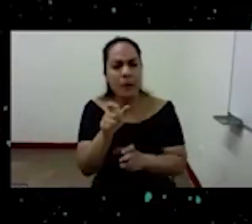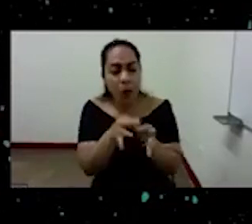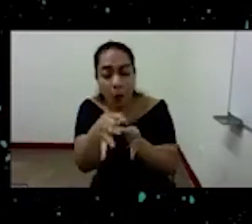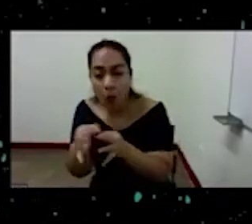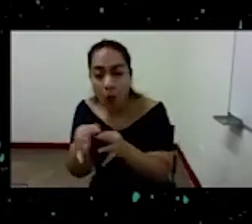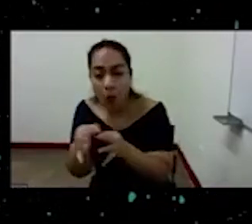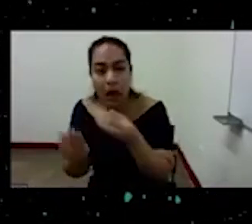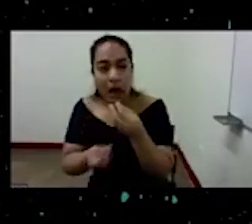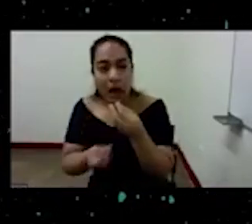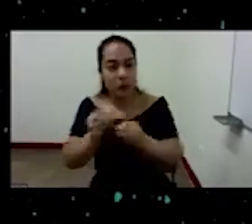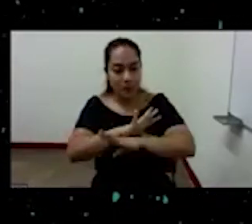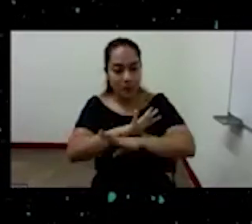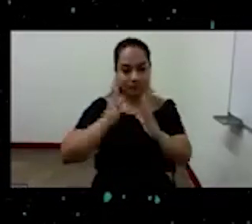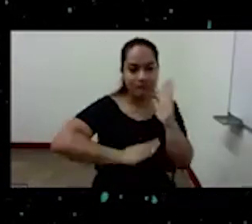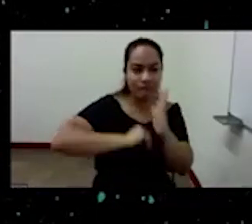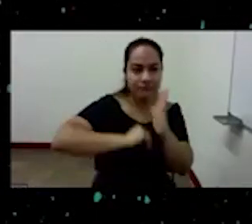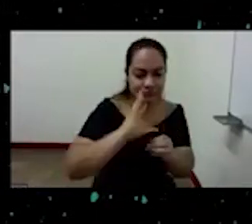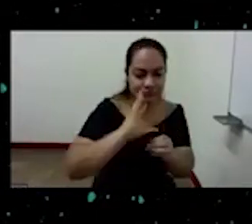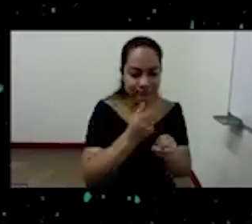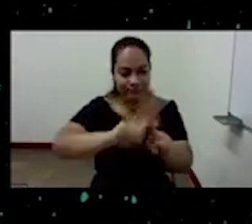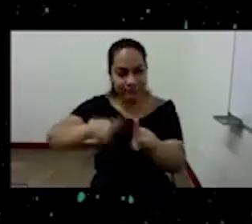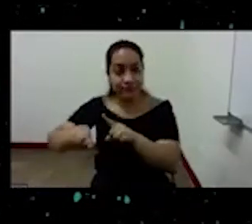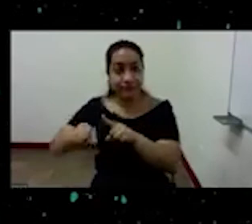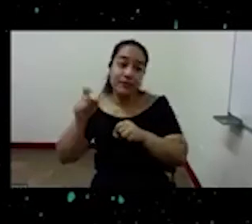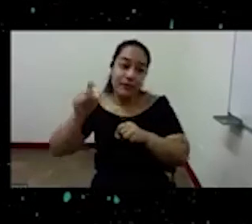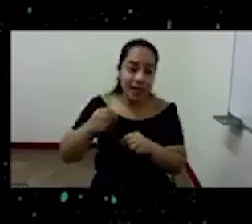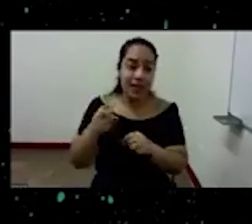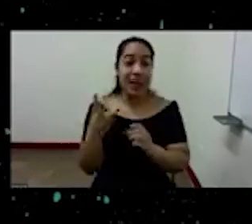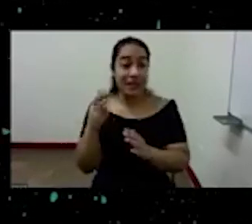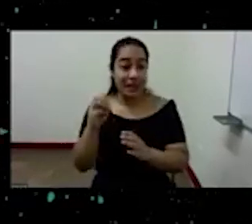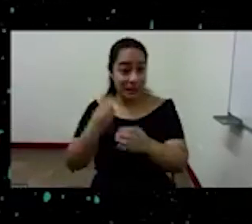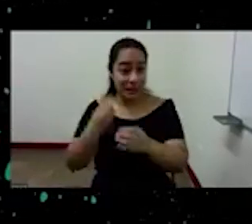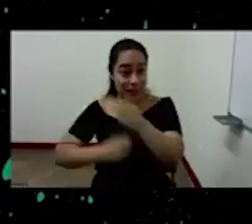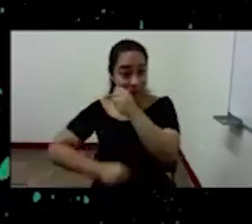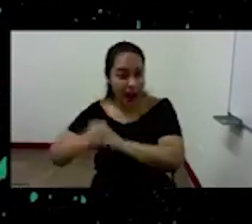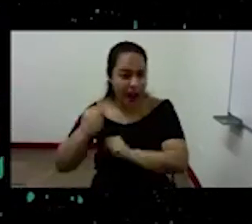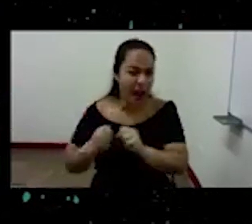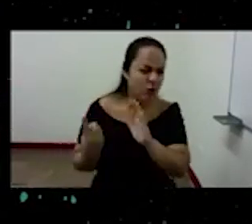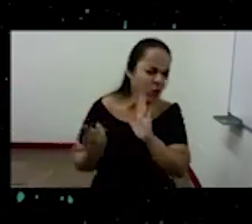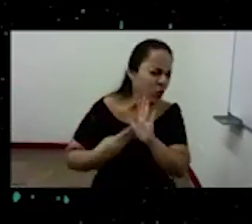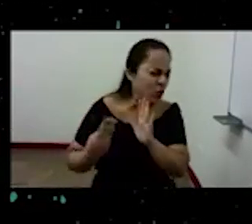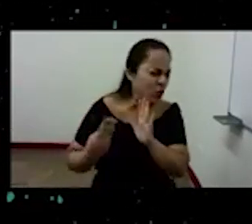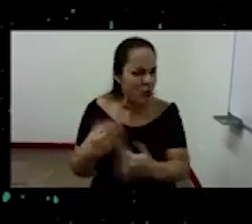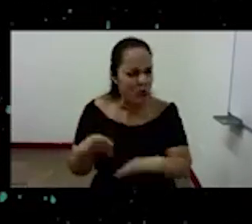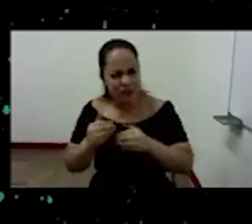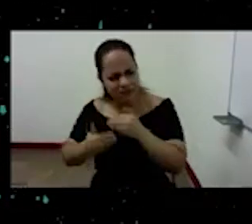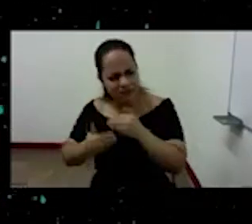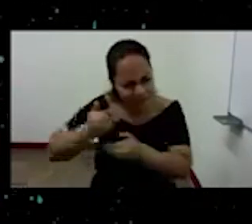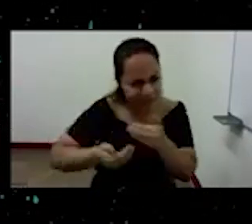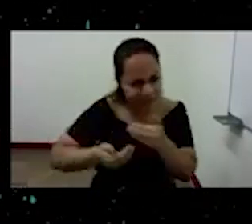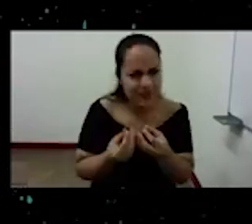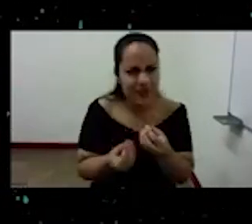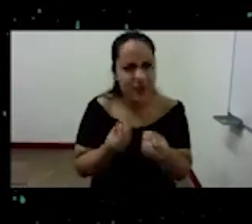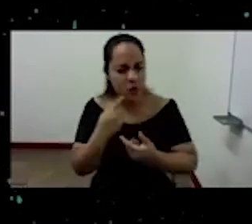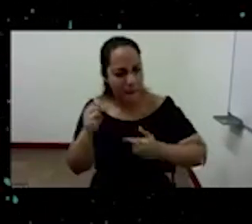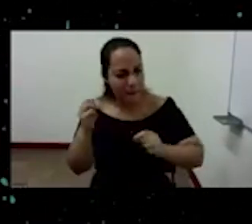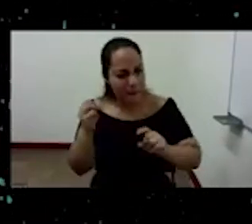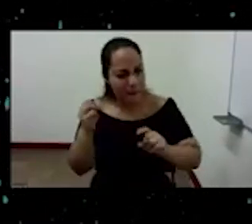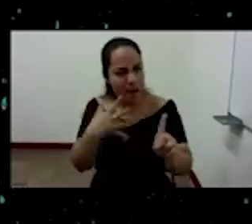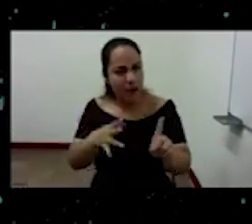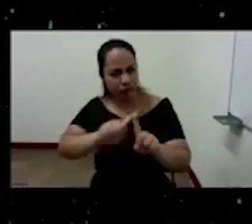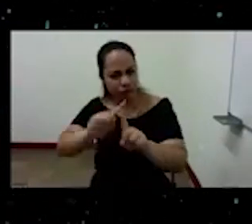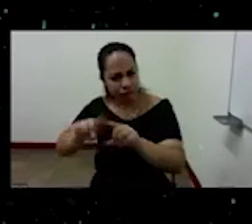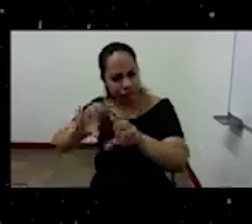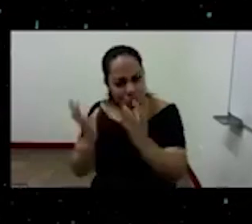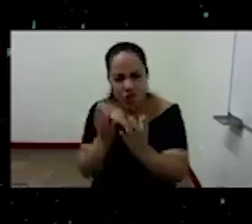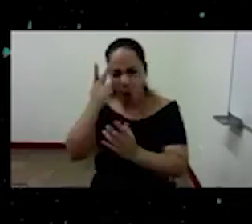arte. Habría que narrar los 30.000 años de la humanidad haciendo arte, en el patos de sus mundos ilógicos, de